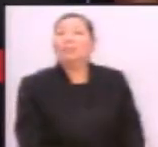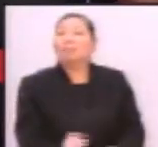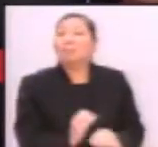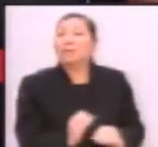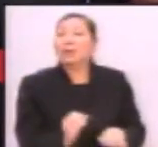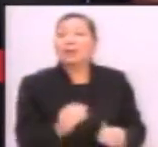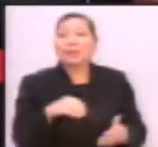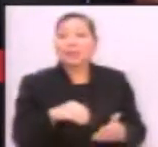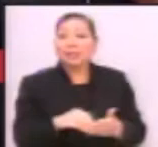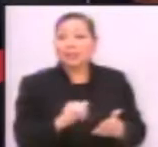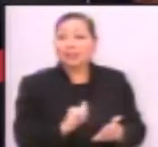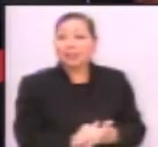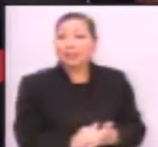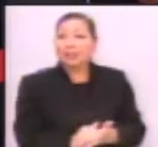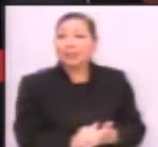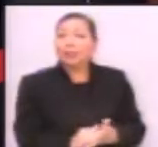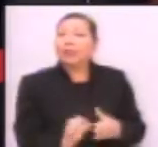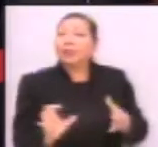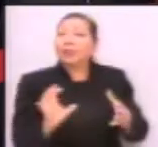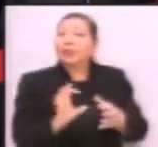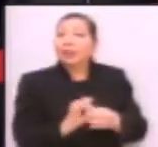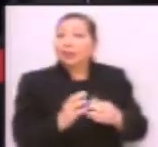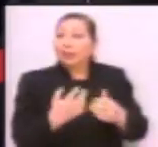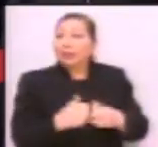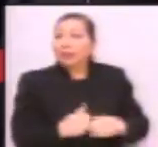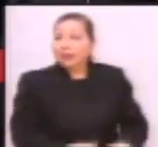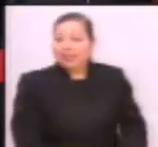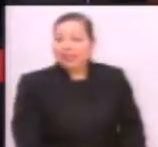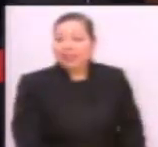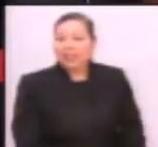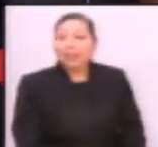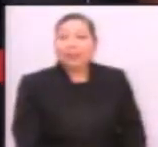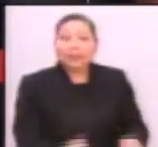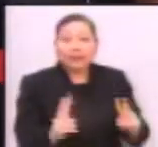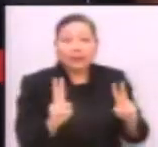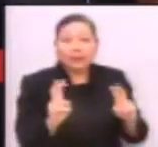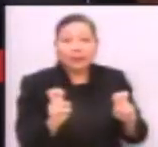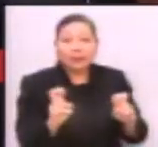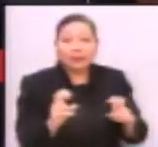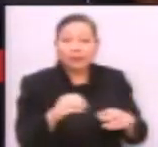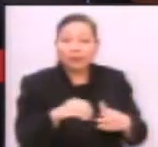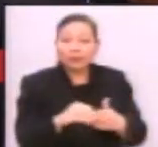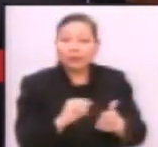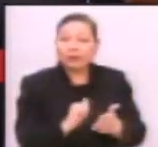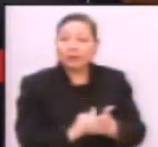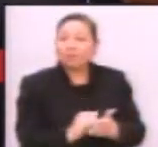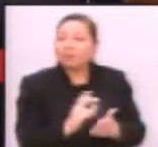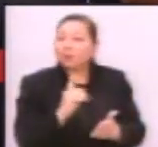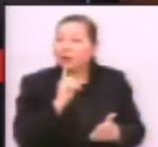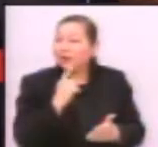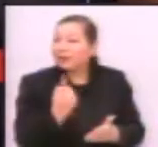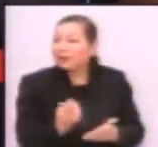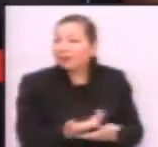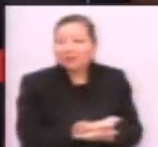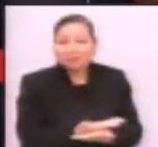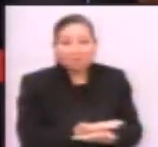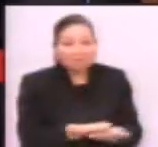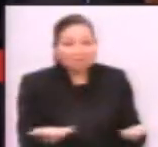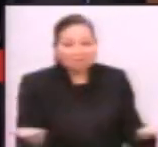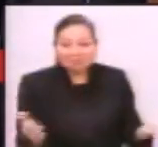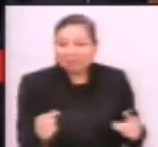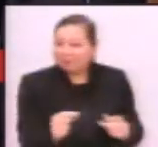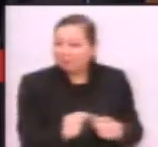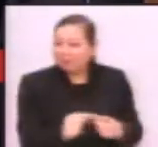ni los consorcios ni los socios de las empresas. Textualmente en los sujetos comprendidos no se dice ni una